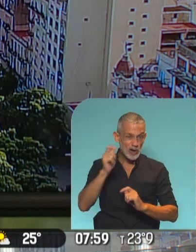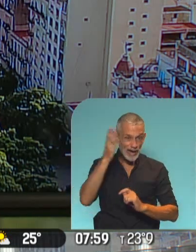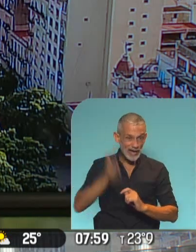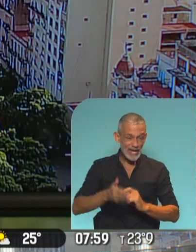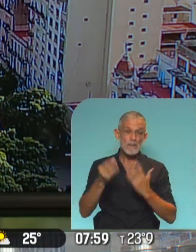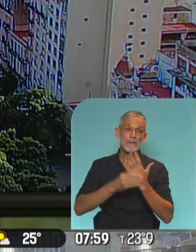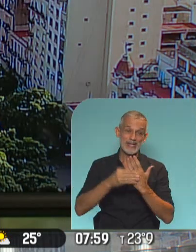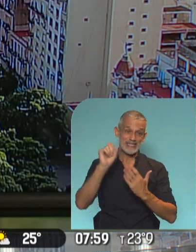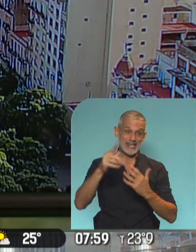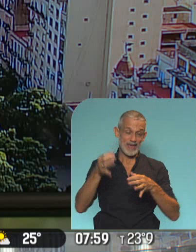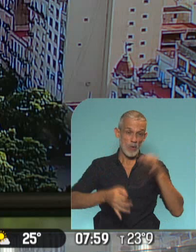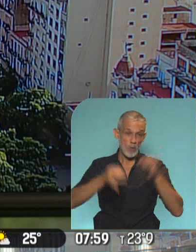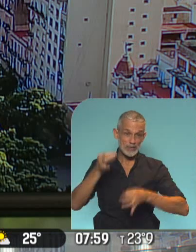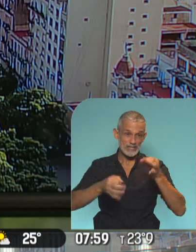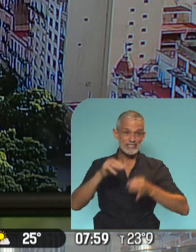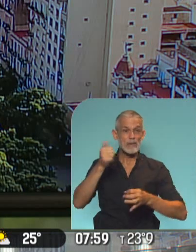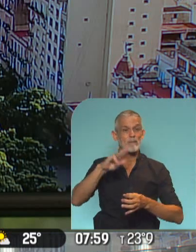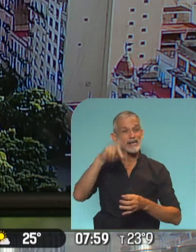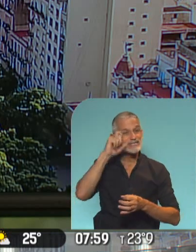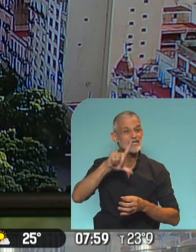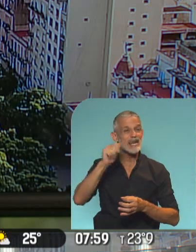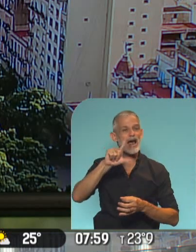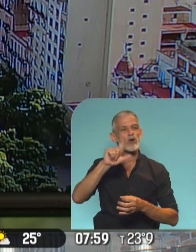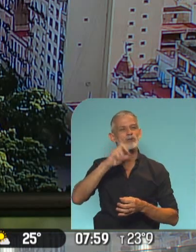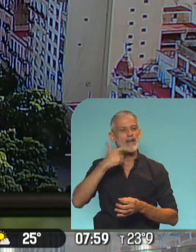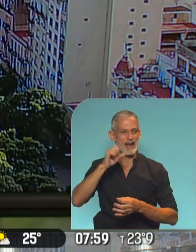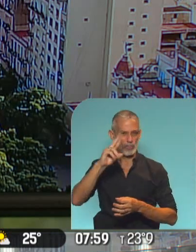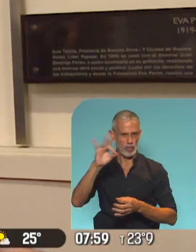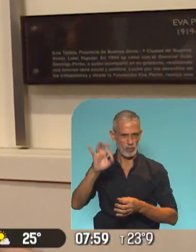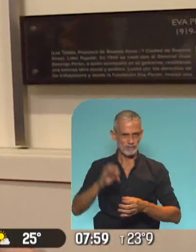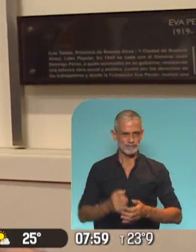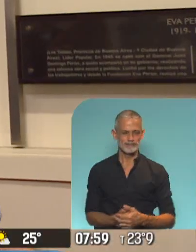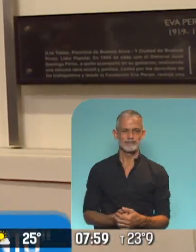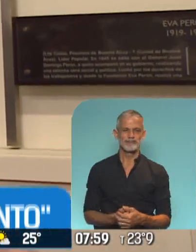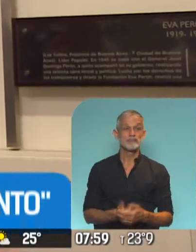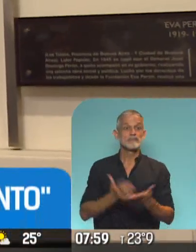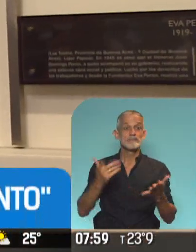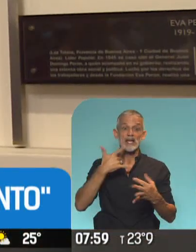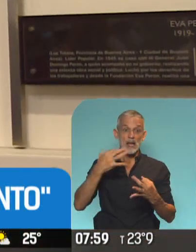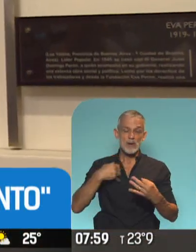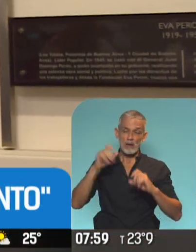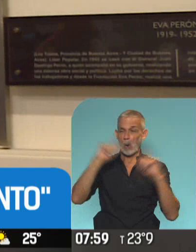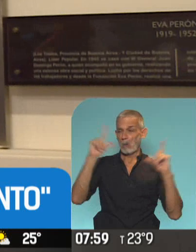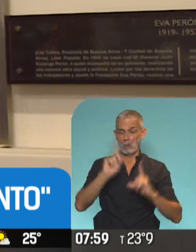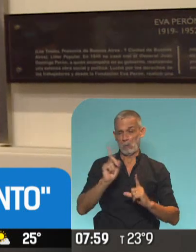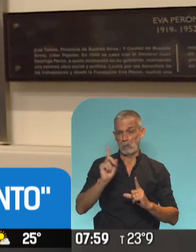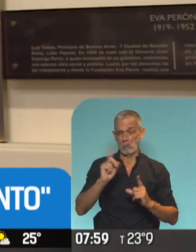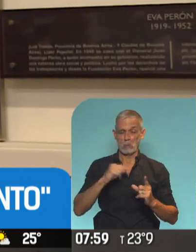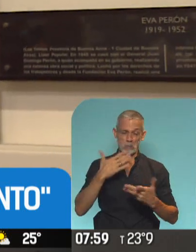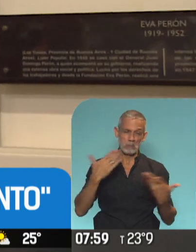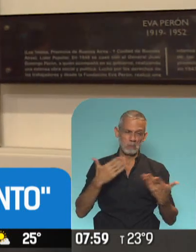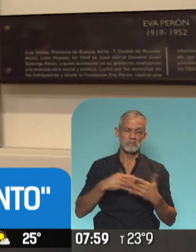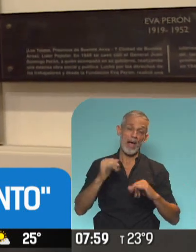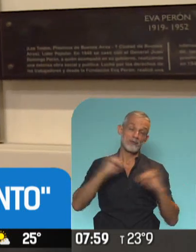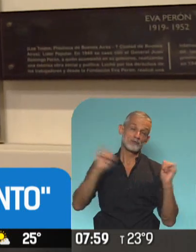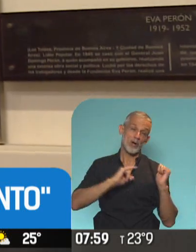la ministra de Justicia, Marcela Lozardo. La escuchamos. La verdad que no me sorprende porque en realidad son todos los